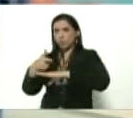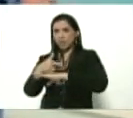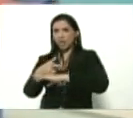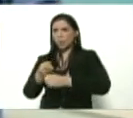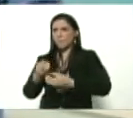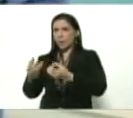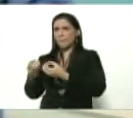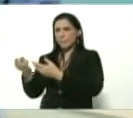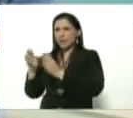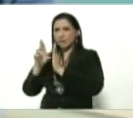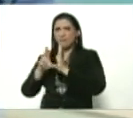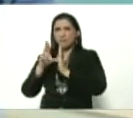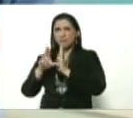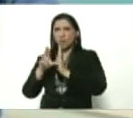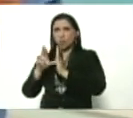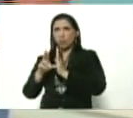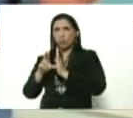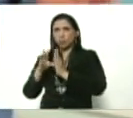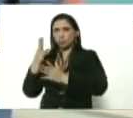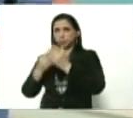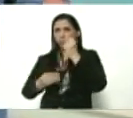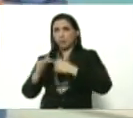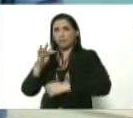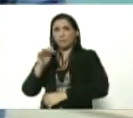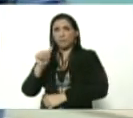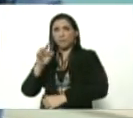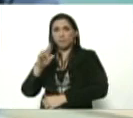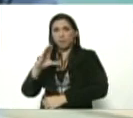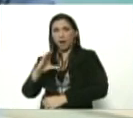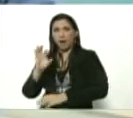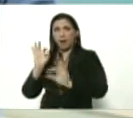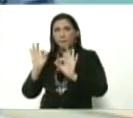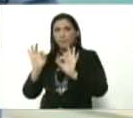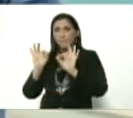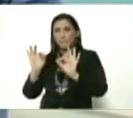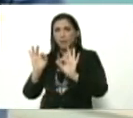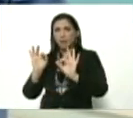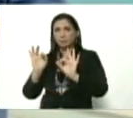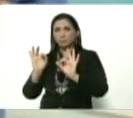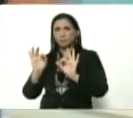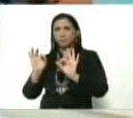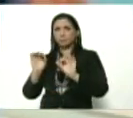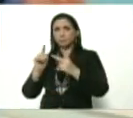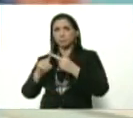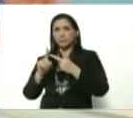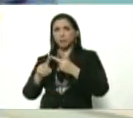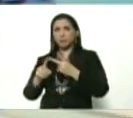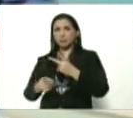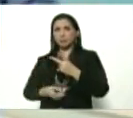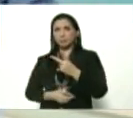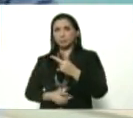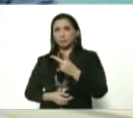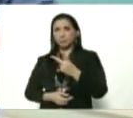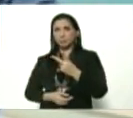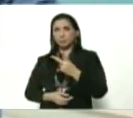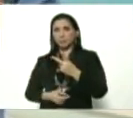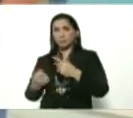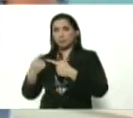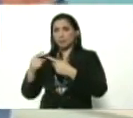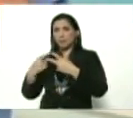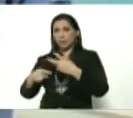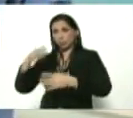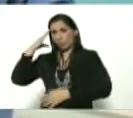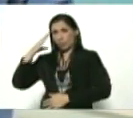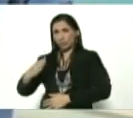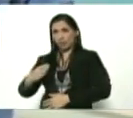brindando refugio a disidentes de las FARC, especialmente a Iván Márquez y a Jesús Santrich, así como a diversos comandantes